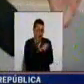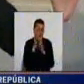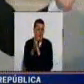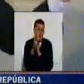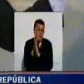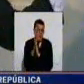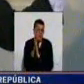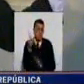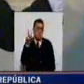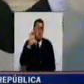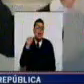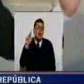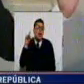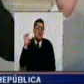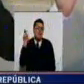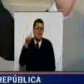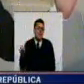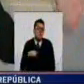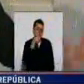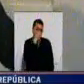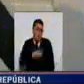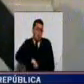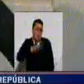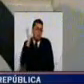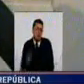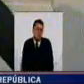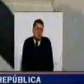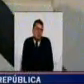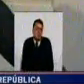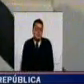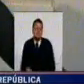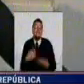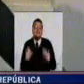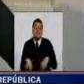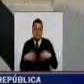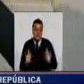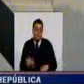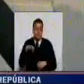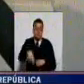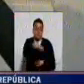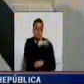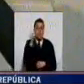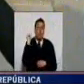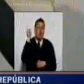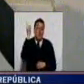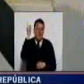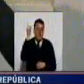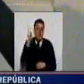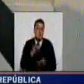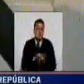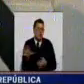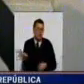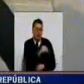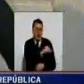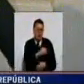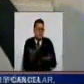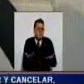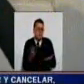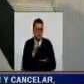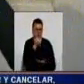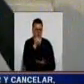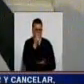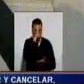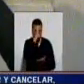Y todo esto al doctor Cárdenas, repito, le importó un pepino. ¿Qué opinan los sectores políticos de Colombia? Todos, sin excepción,